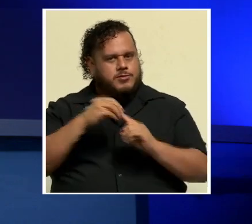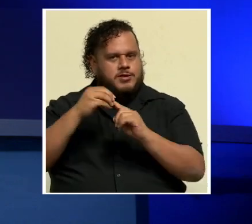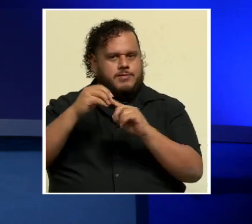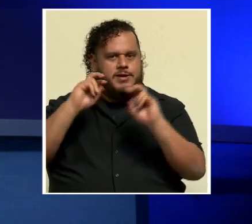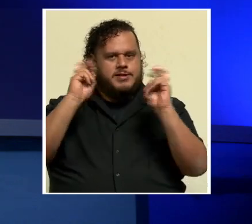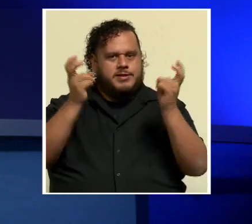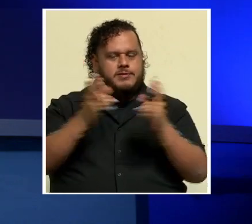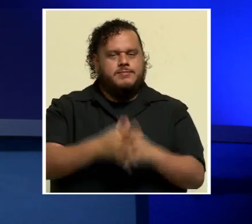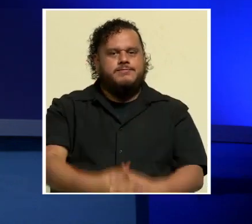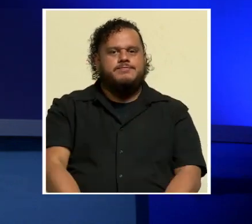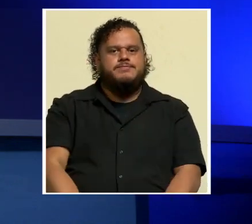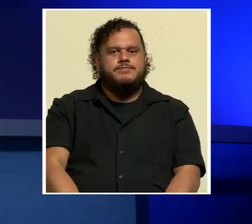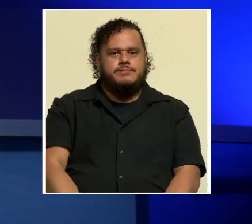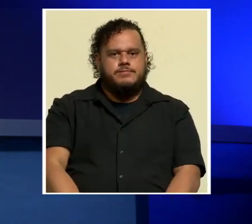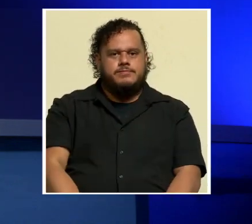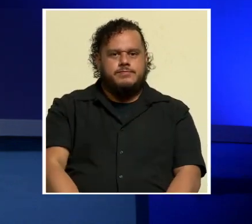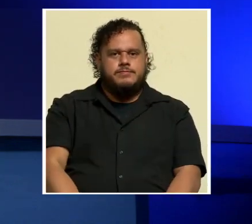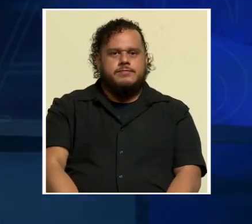titulares.